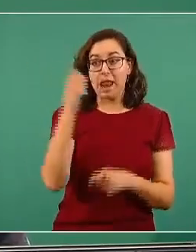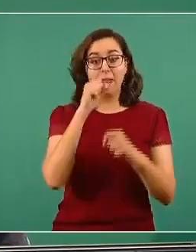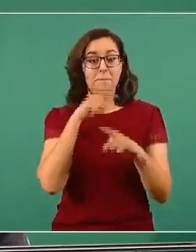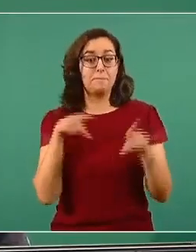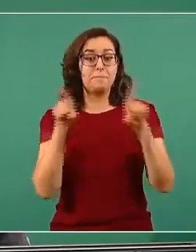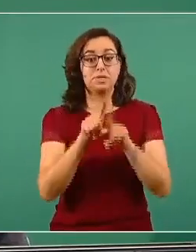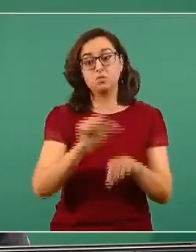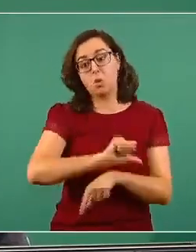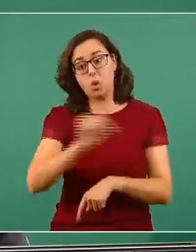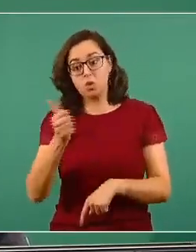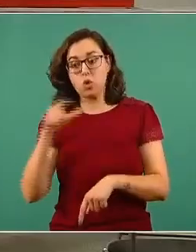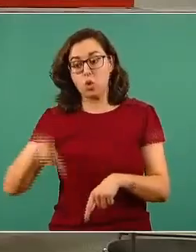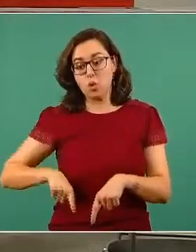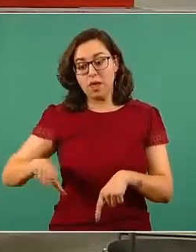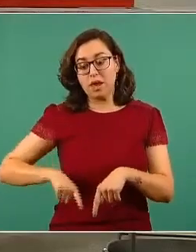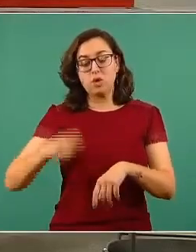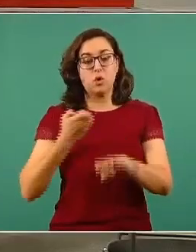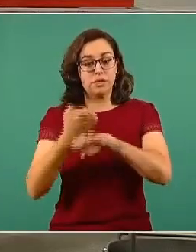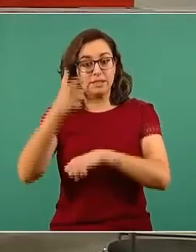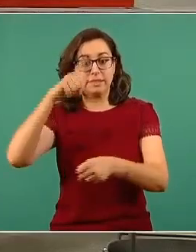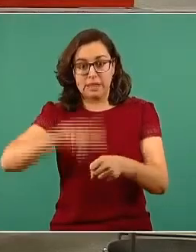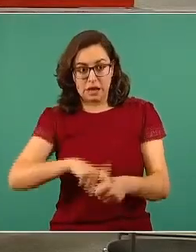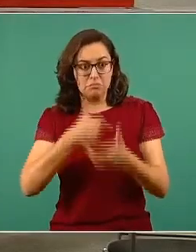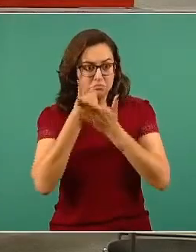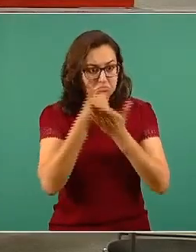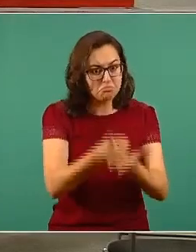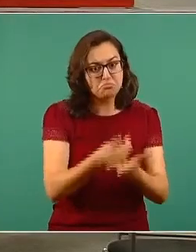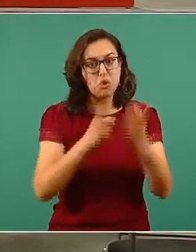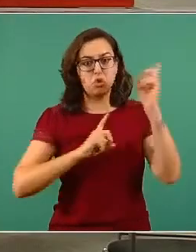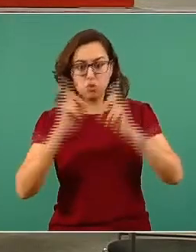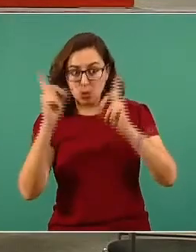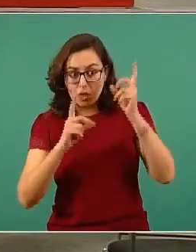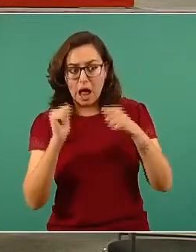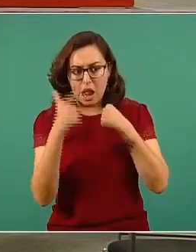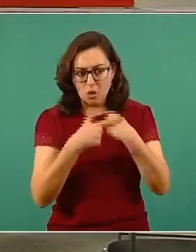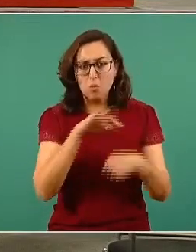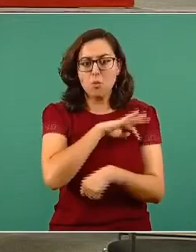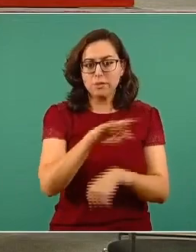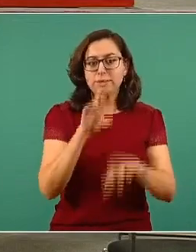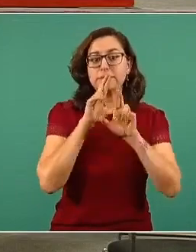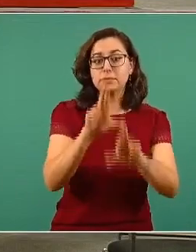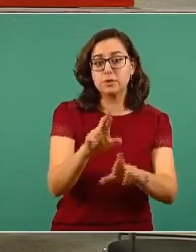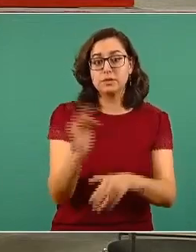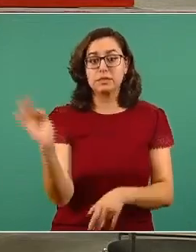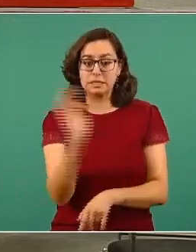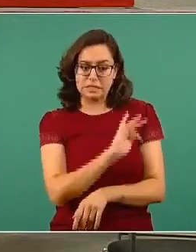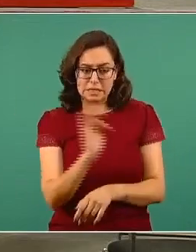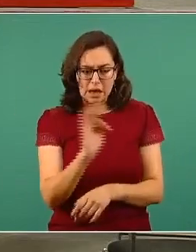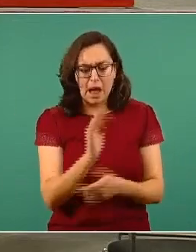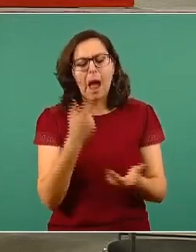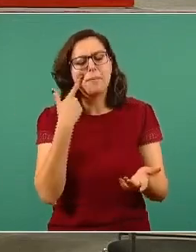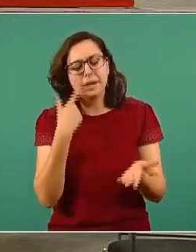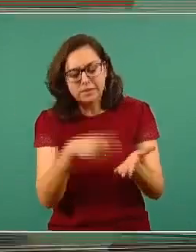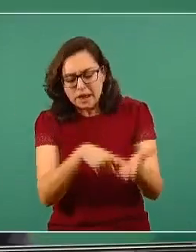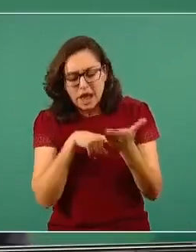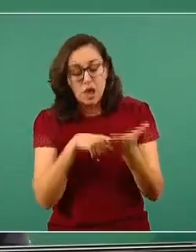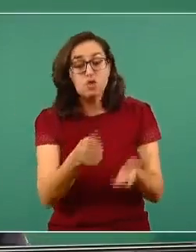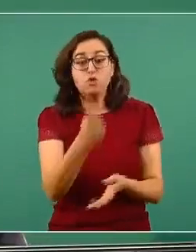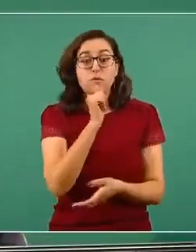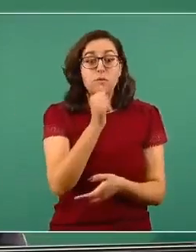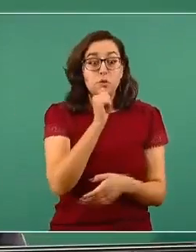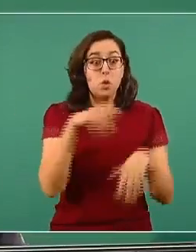auxilia y es del gobierno del estado, y son parte del operativo. Y le van a orientar, y a lo mejor le dicen, todavía no le toca, o le dicen,